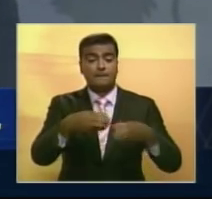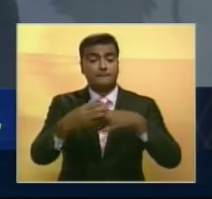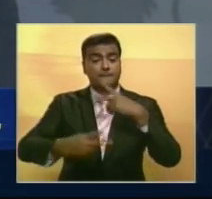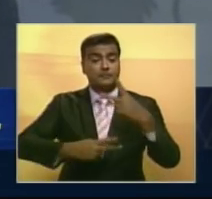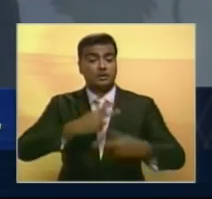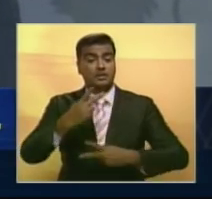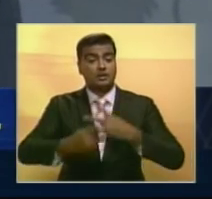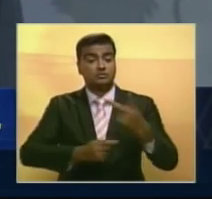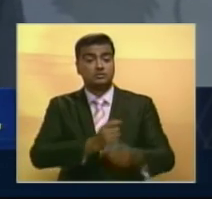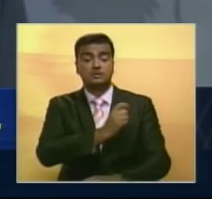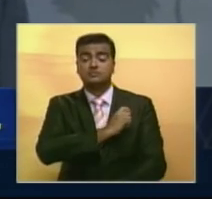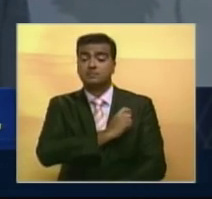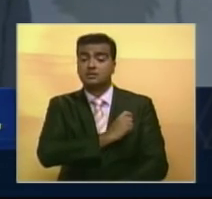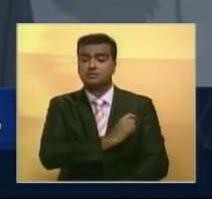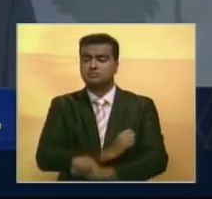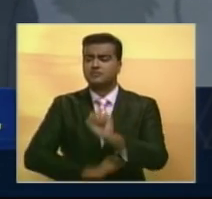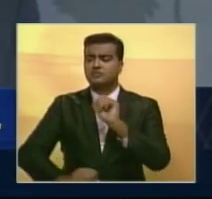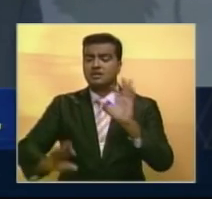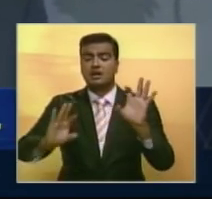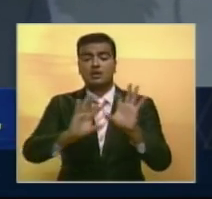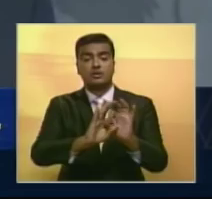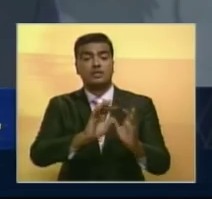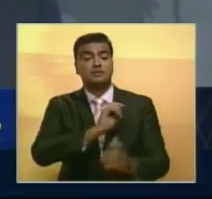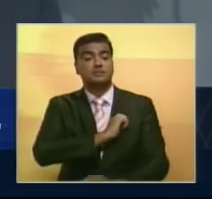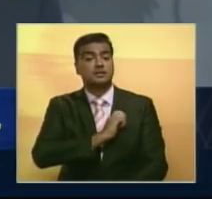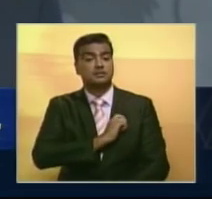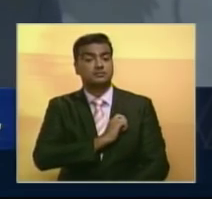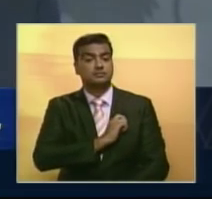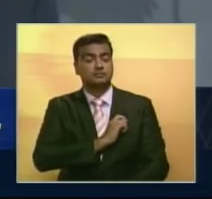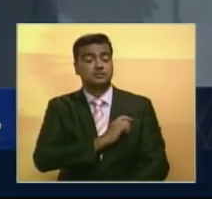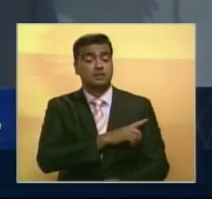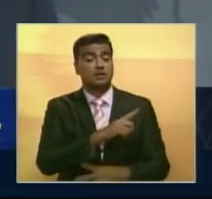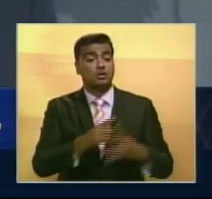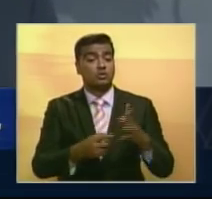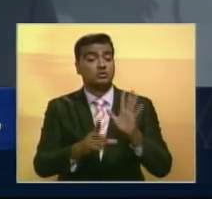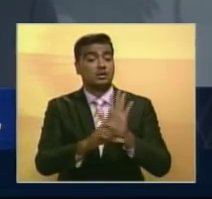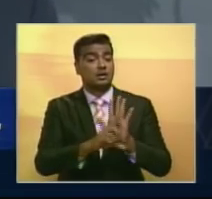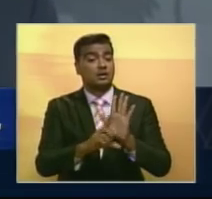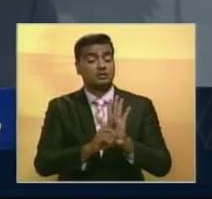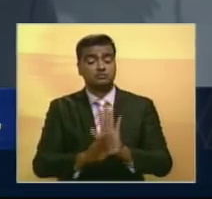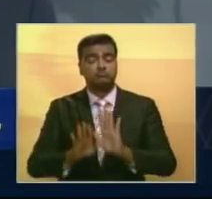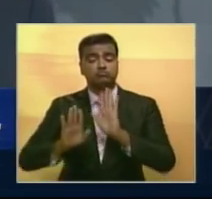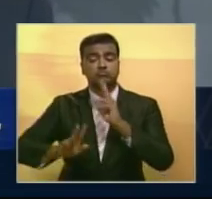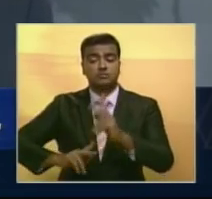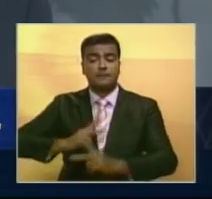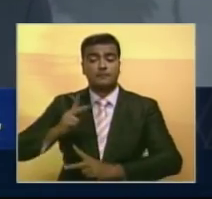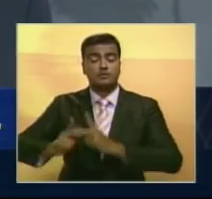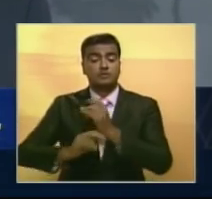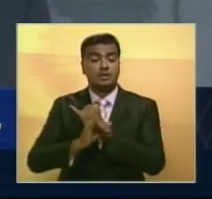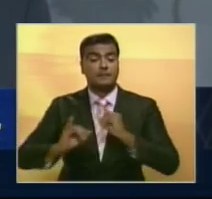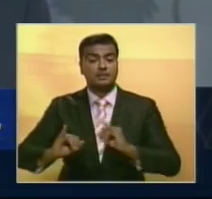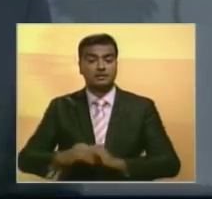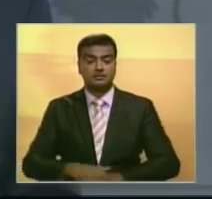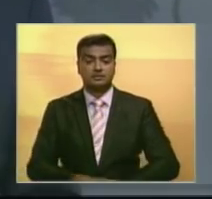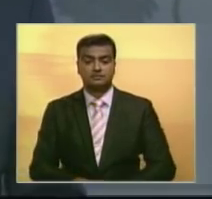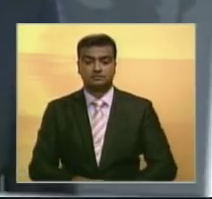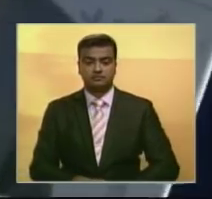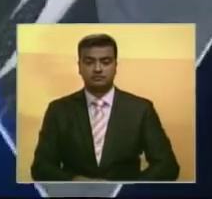políticos españoles defienden la unidad de España y que hay herramientas legales para frenar el proceso seccionista catalán.